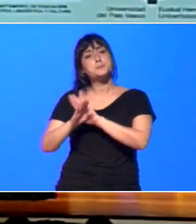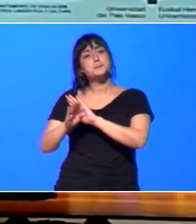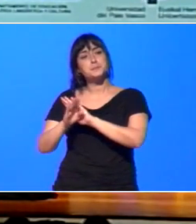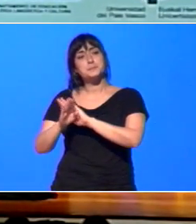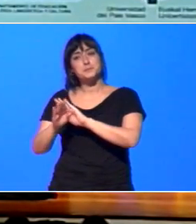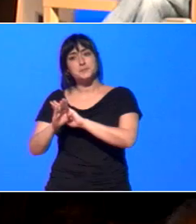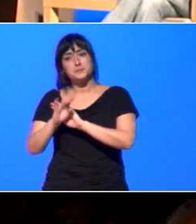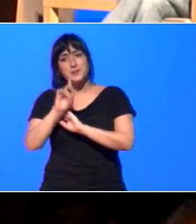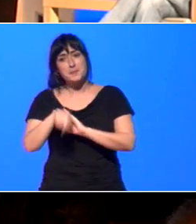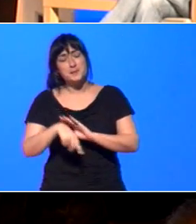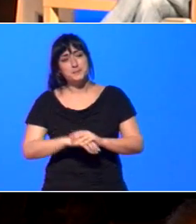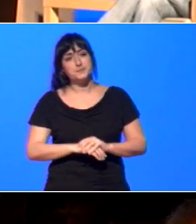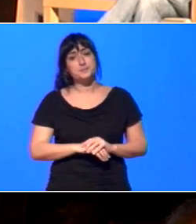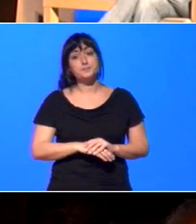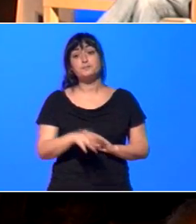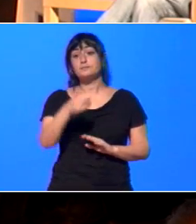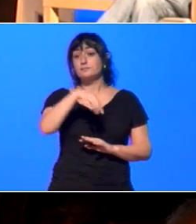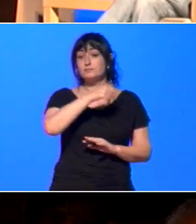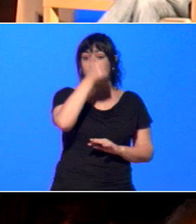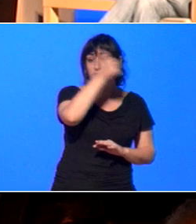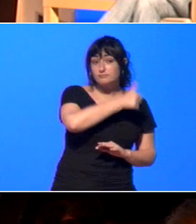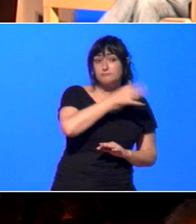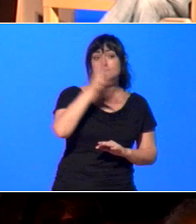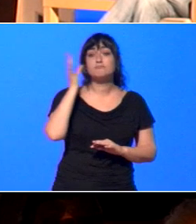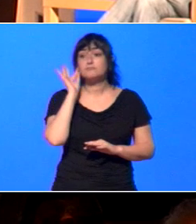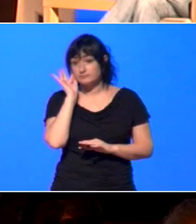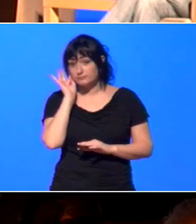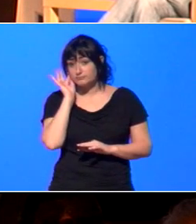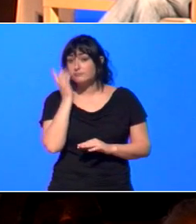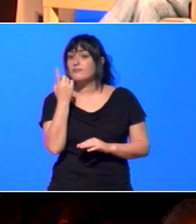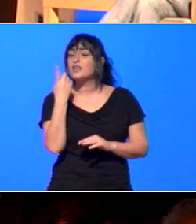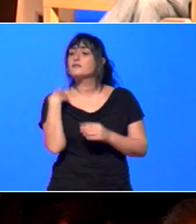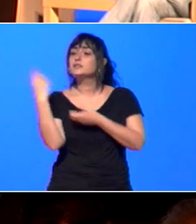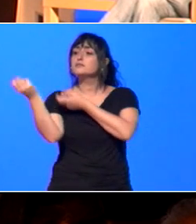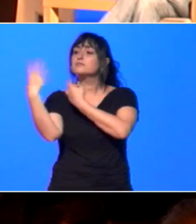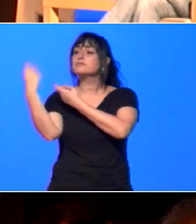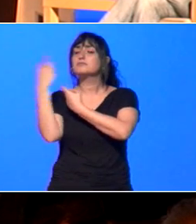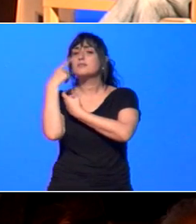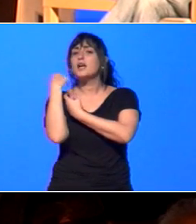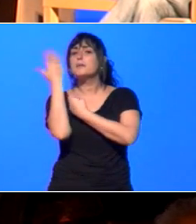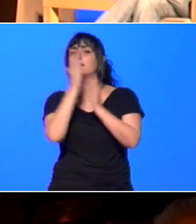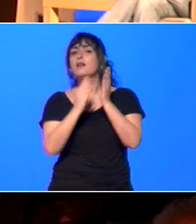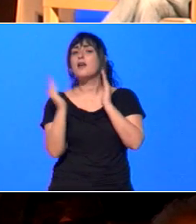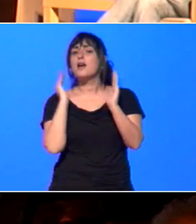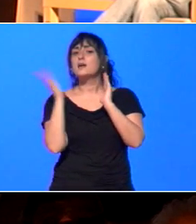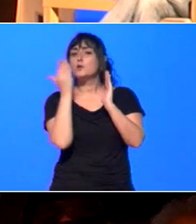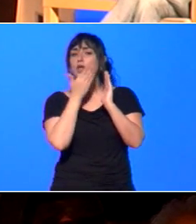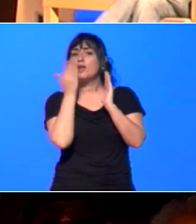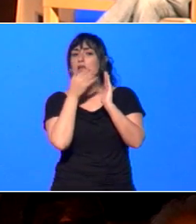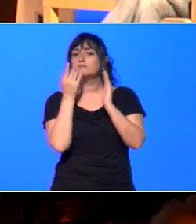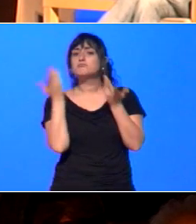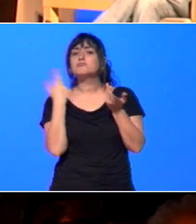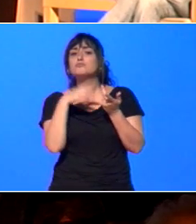es. Ellos y ellas nos tienen que expresar cómo ha sido su escolarización, con qué barreras